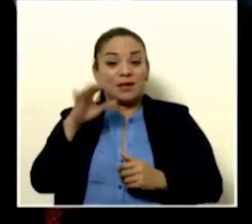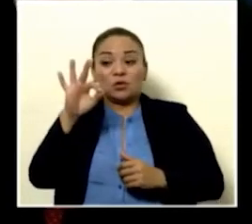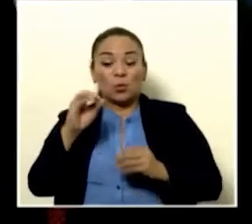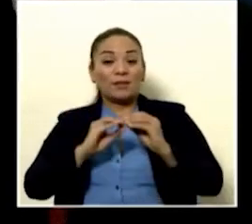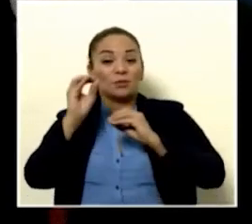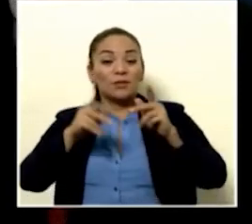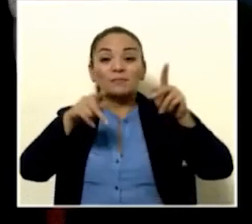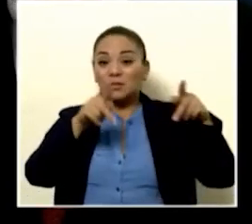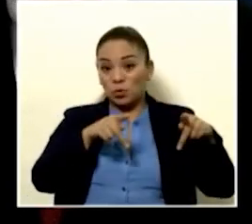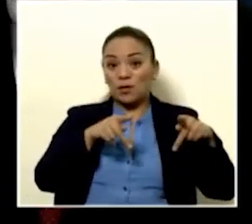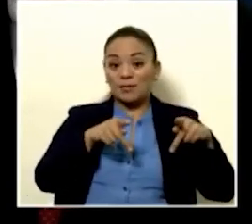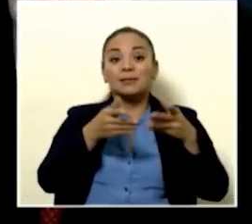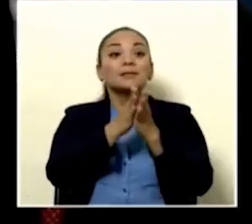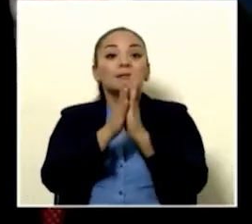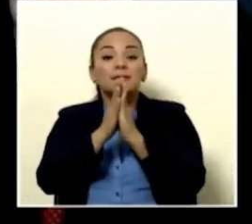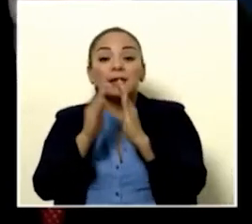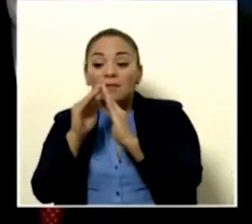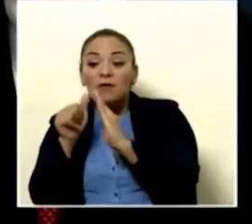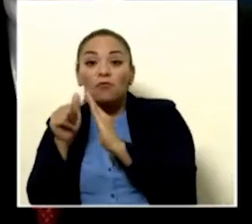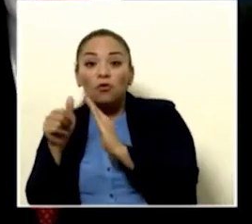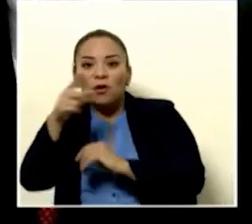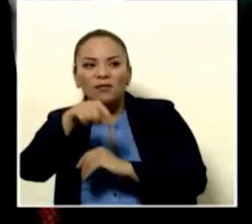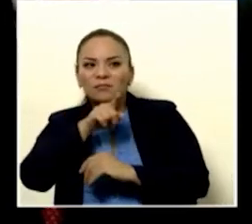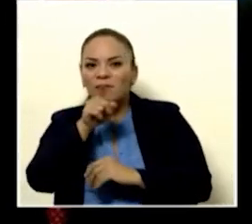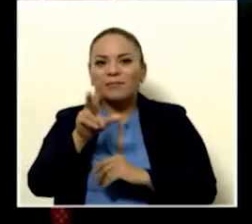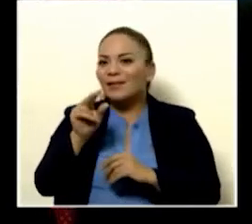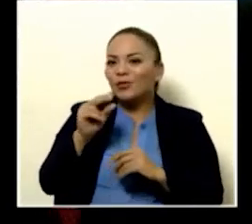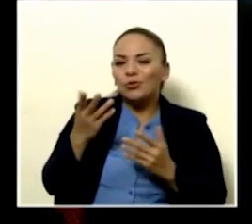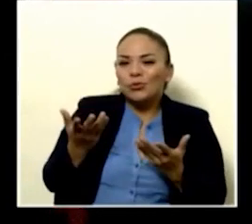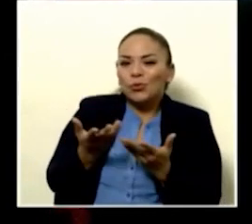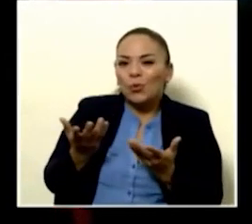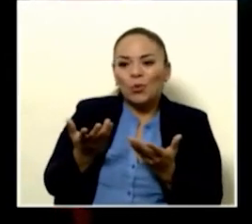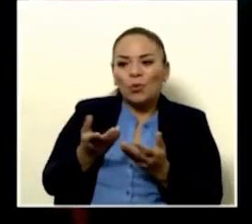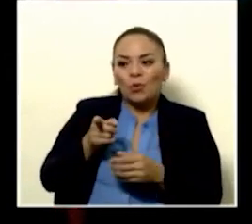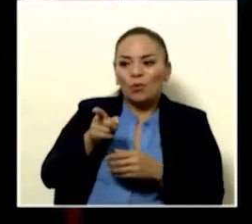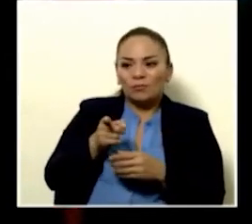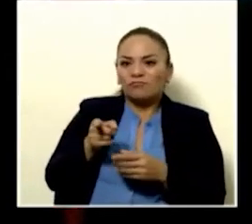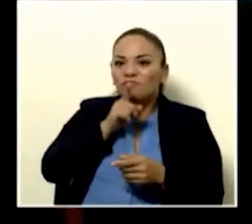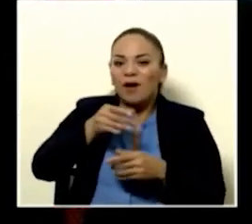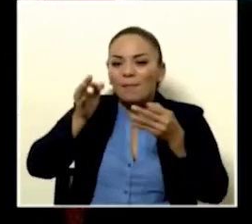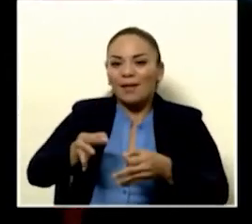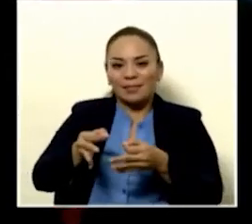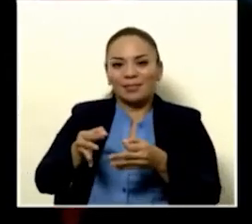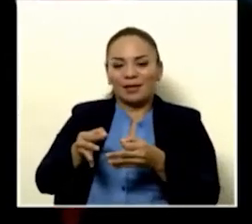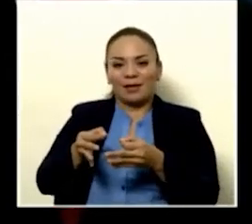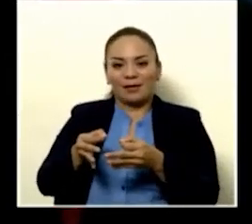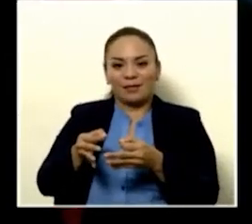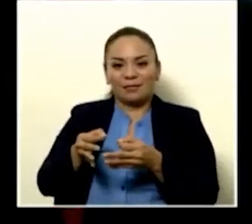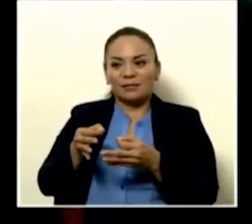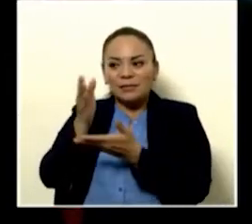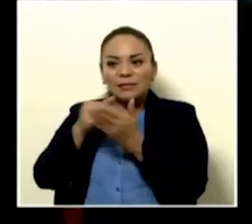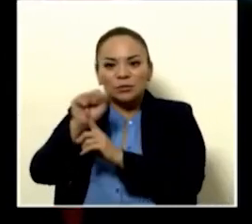personas que están en condición de solicitantes de refugio no tienen las condiciones mínimas para ser